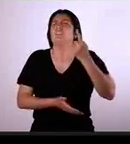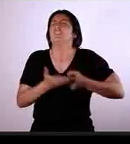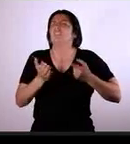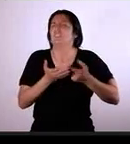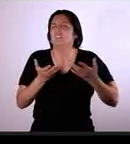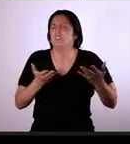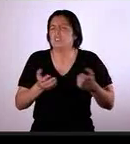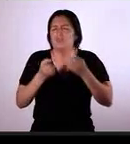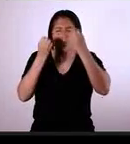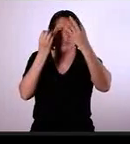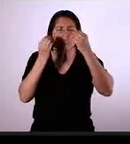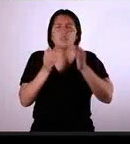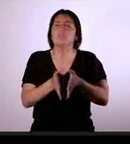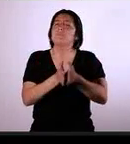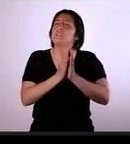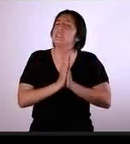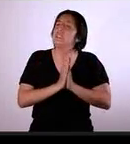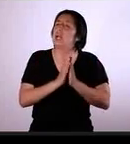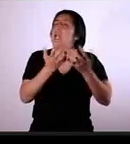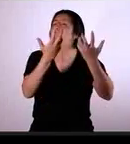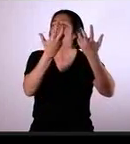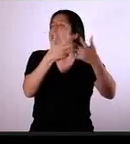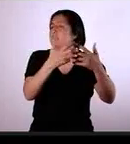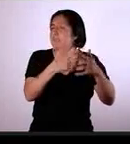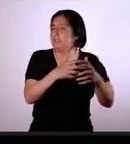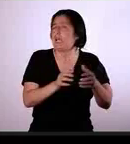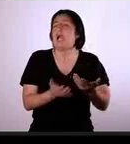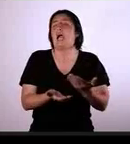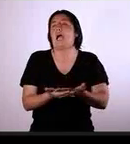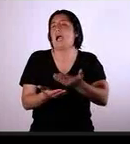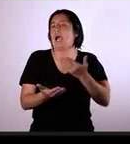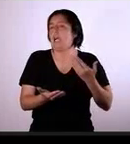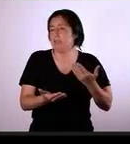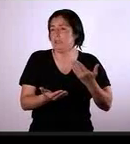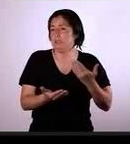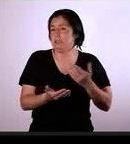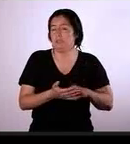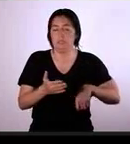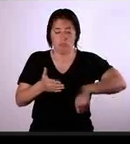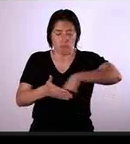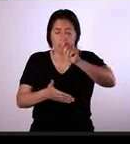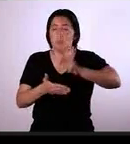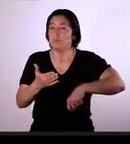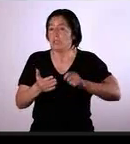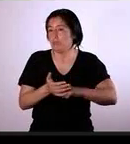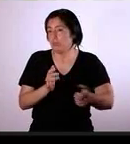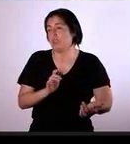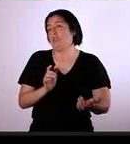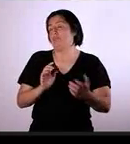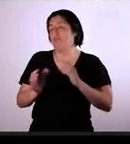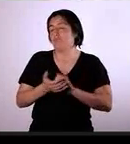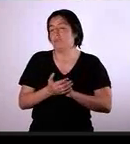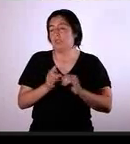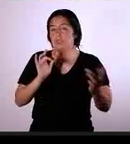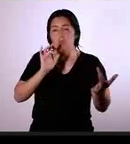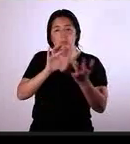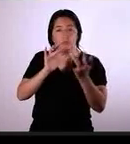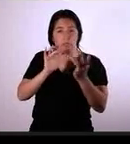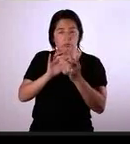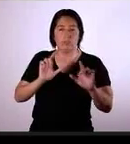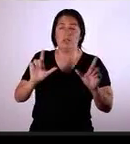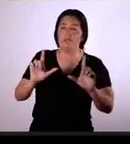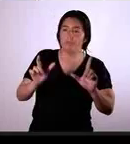es la información que tienen que pedirle a las empresas antes de contratar un servicio de telecomunicaciones. Claro que sí, pero no